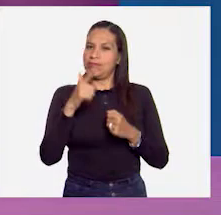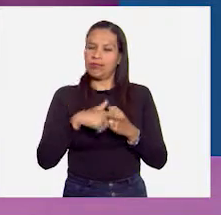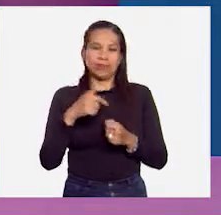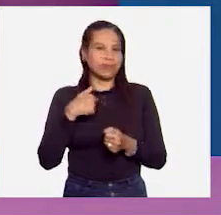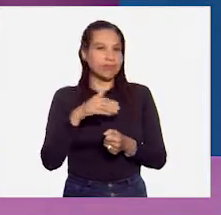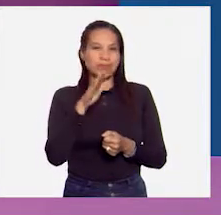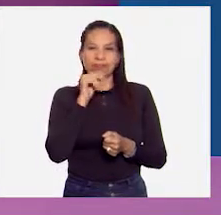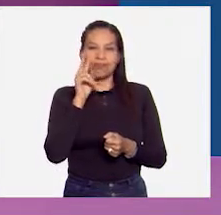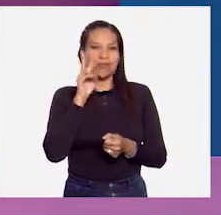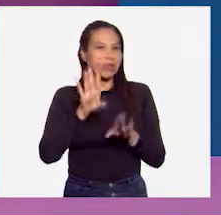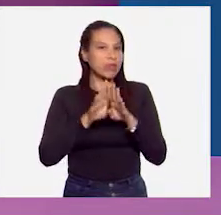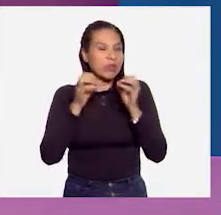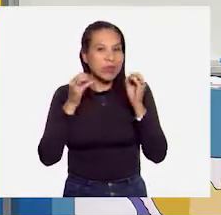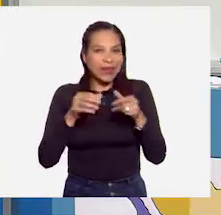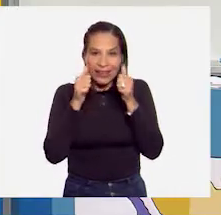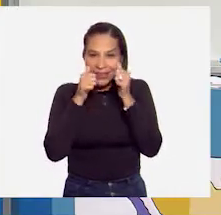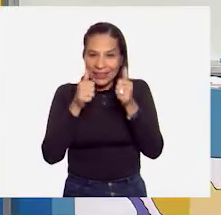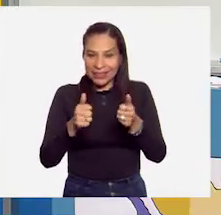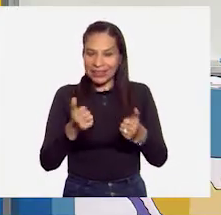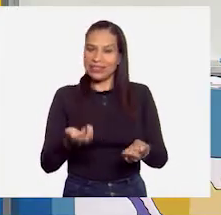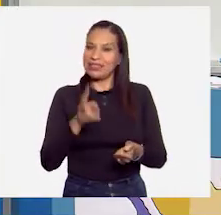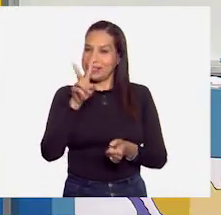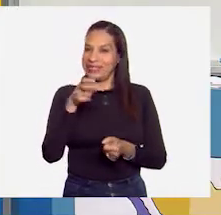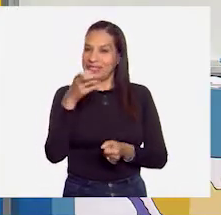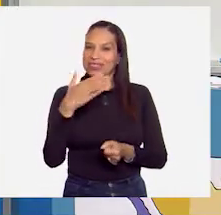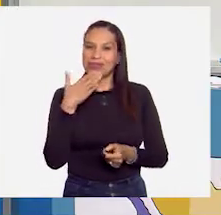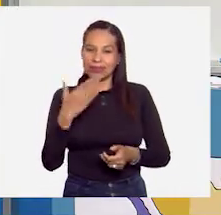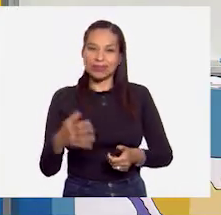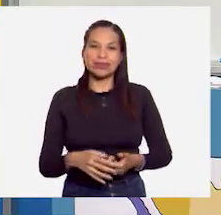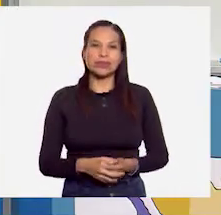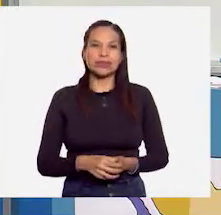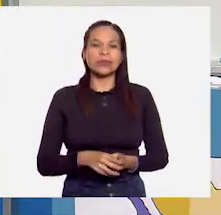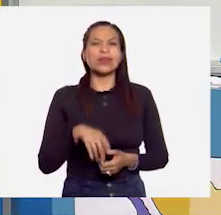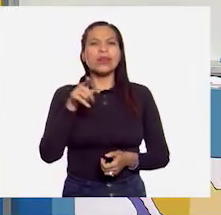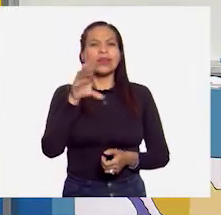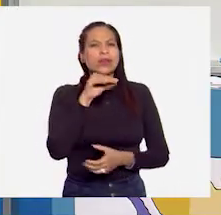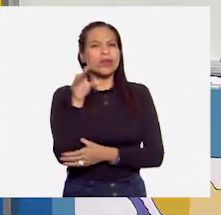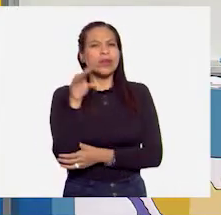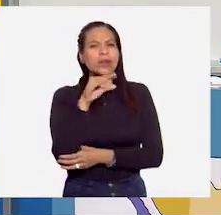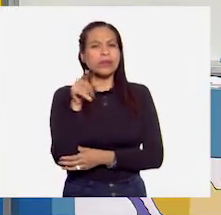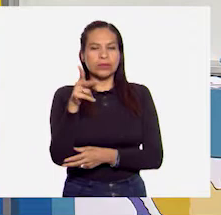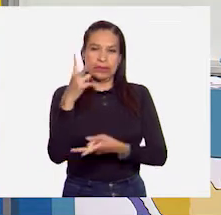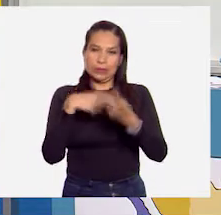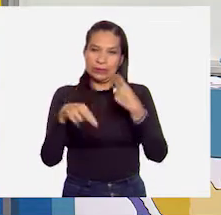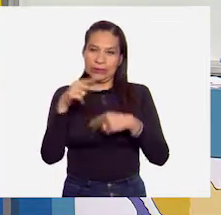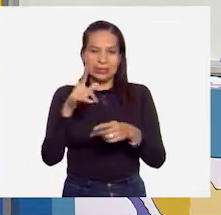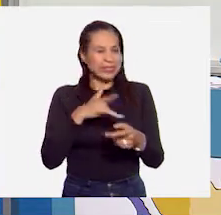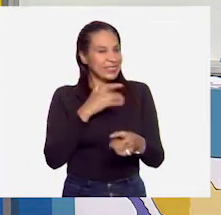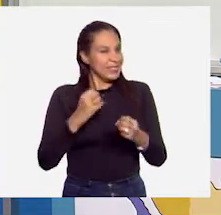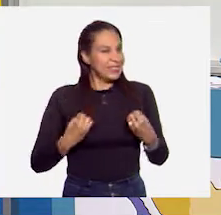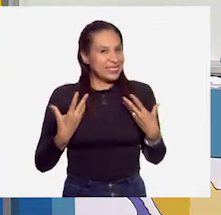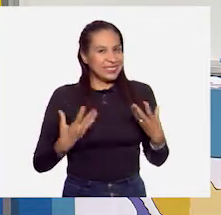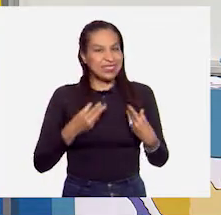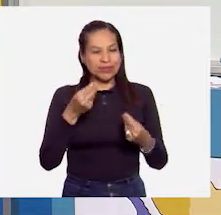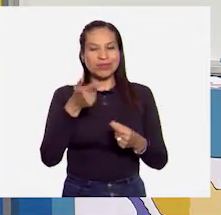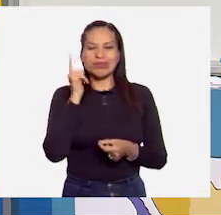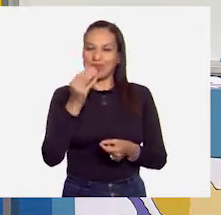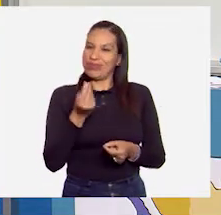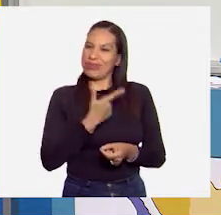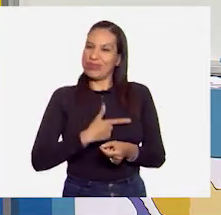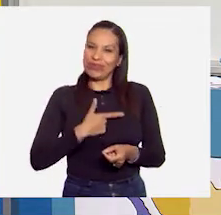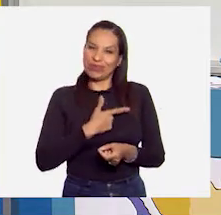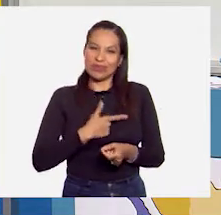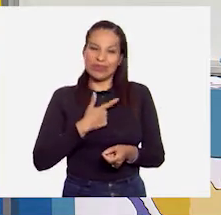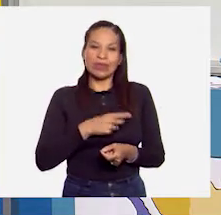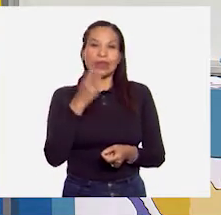me puedo perder. Estás en lo correcto. Oye, Ton, vienes muy entusiasta. Me da mucho